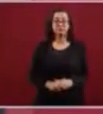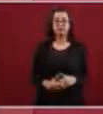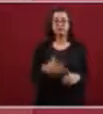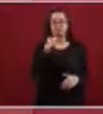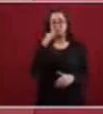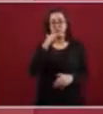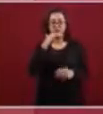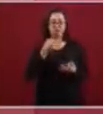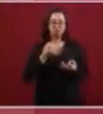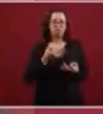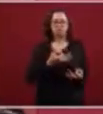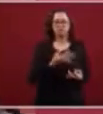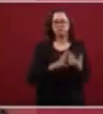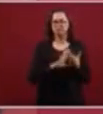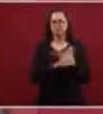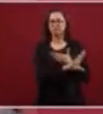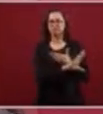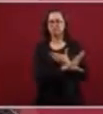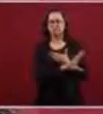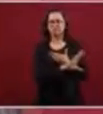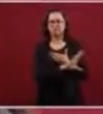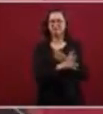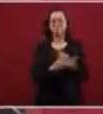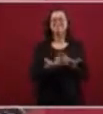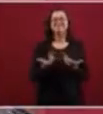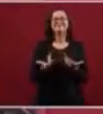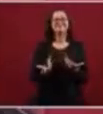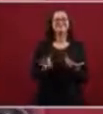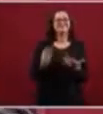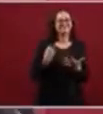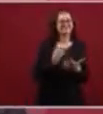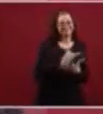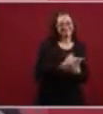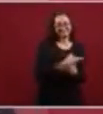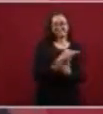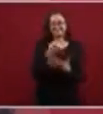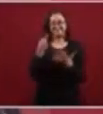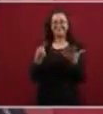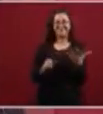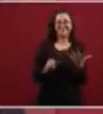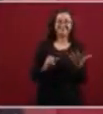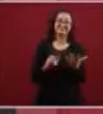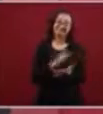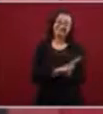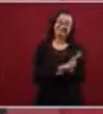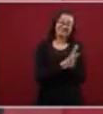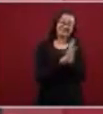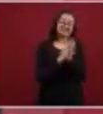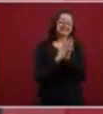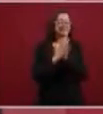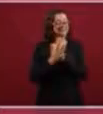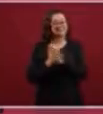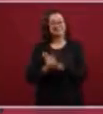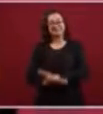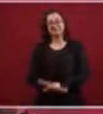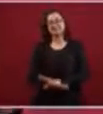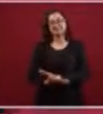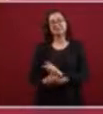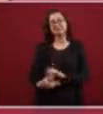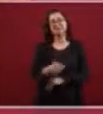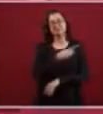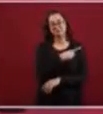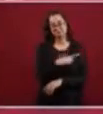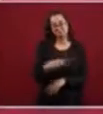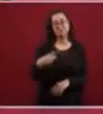incorruptibles. Pues es la reforma que se tiene